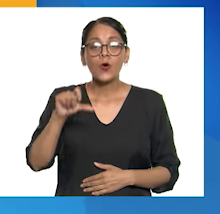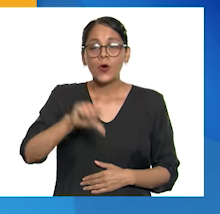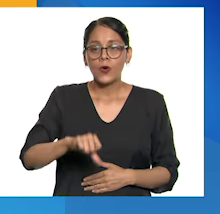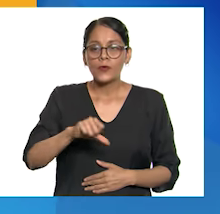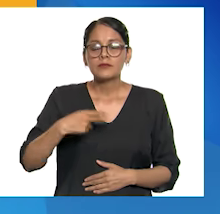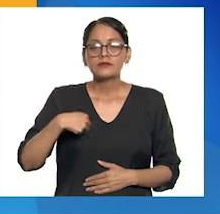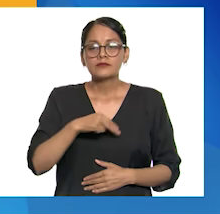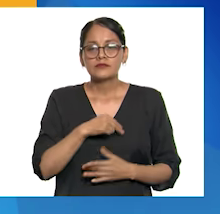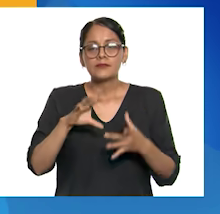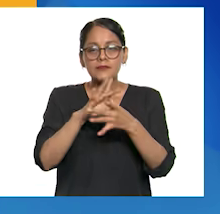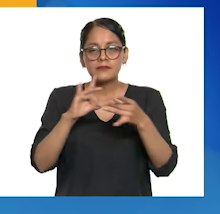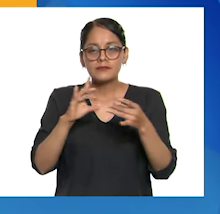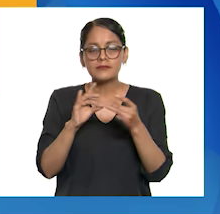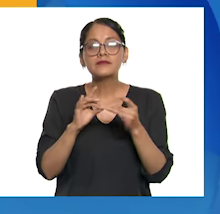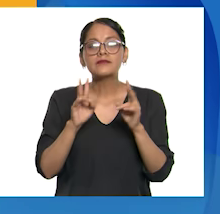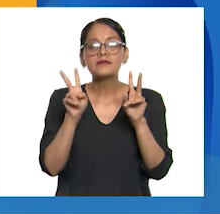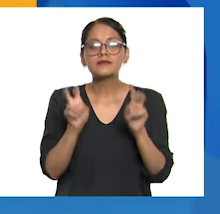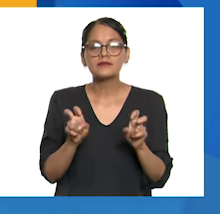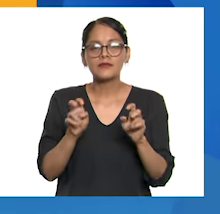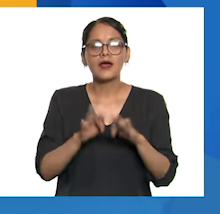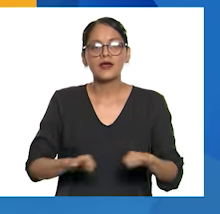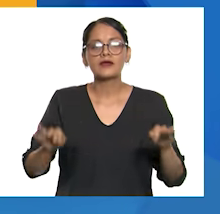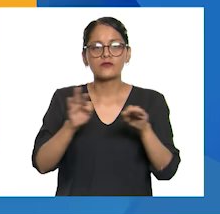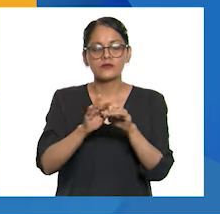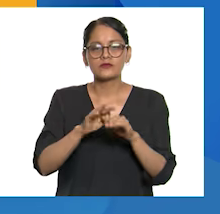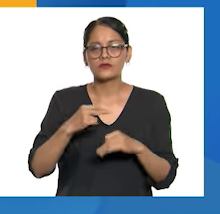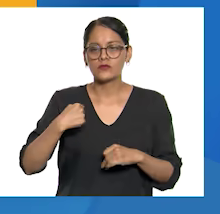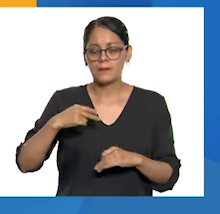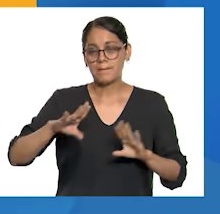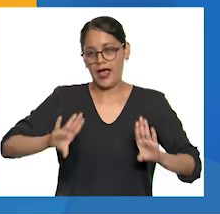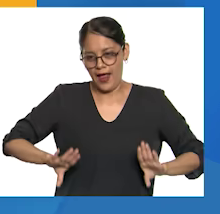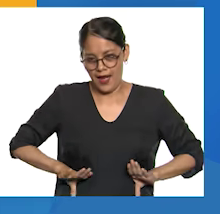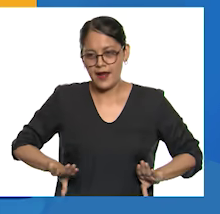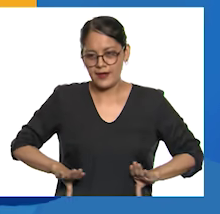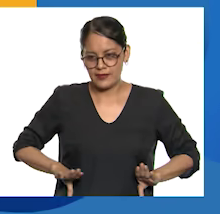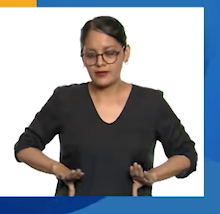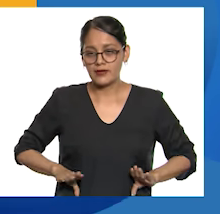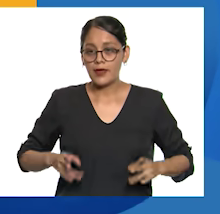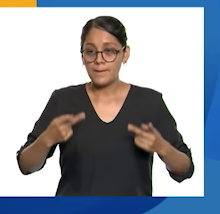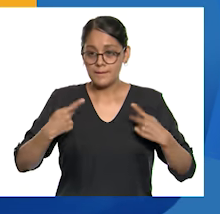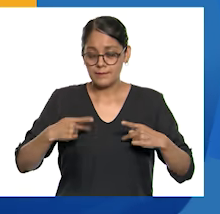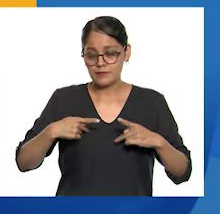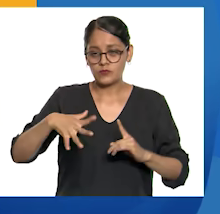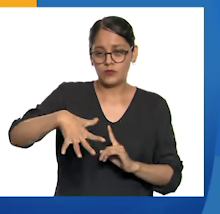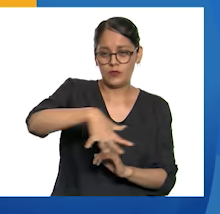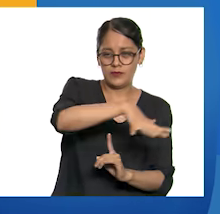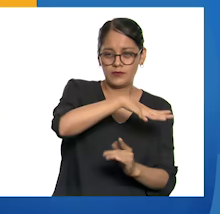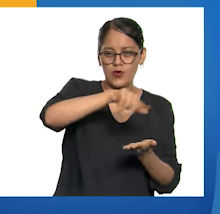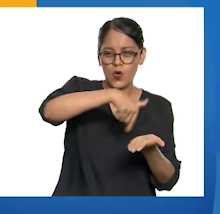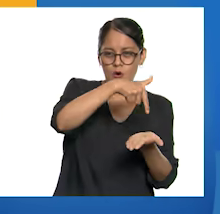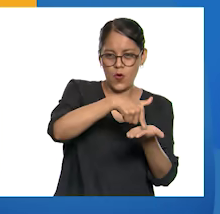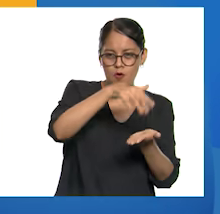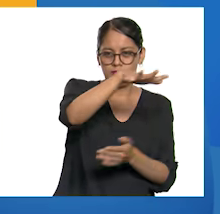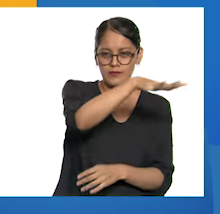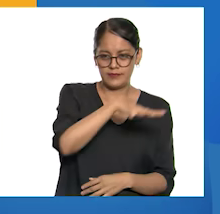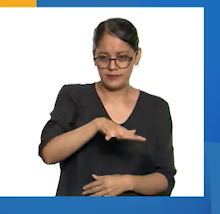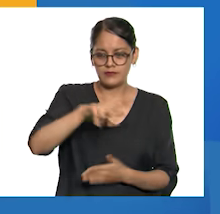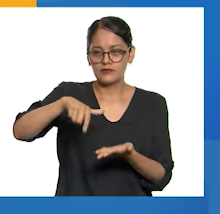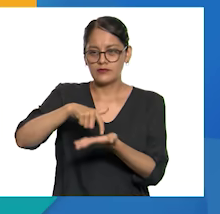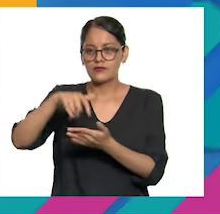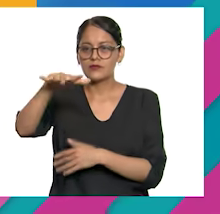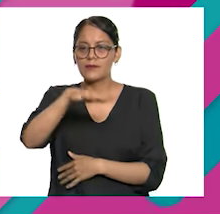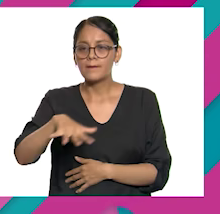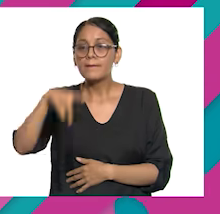hoy vamos a hablar acerca de la importancia y las características de los escenarios y los personajes en